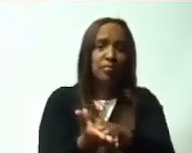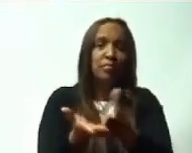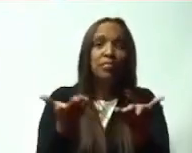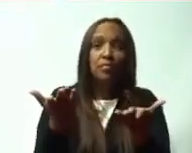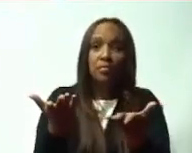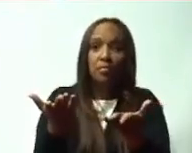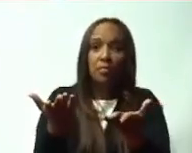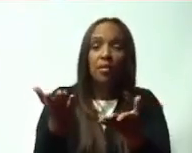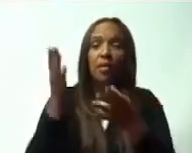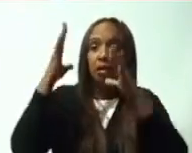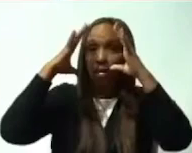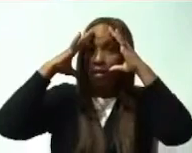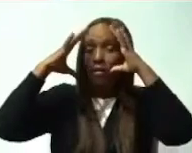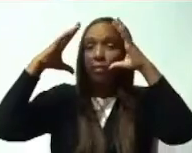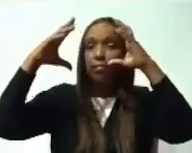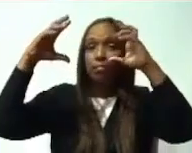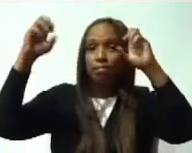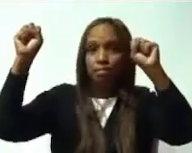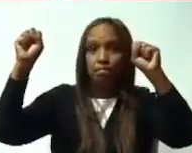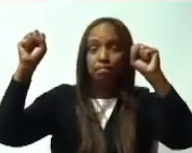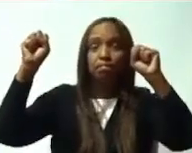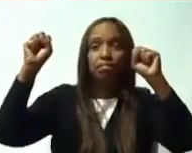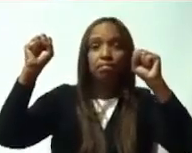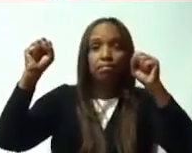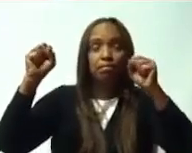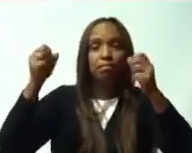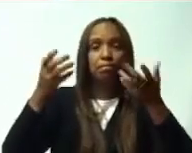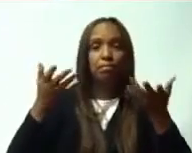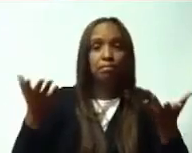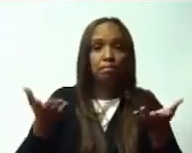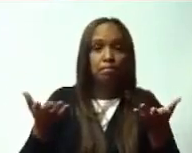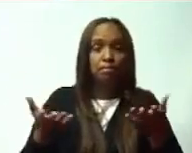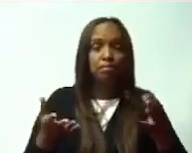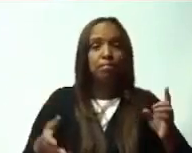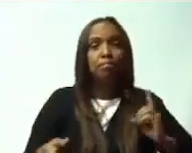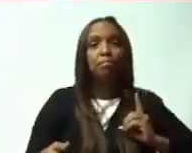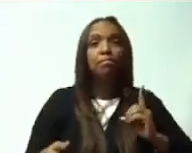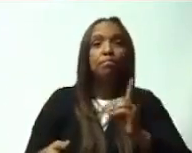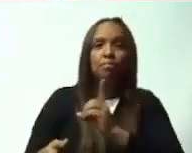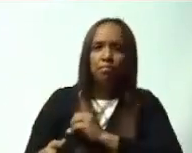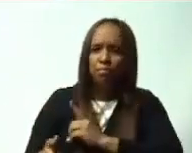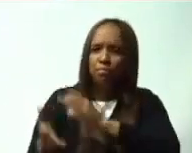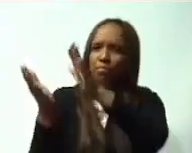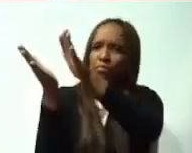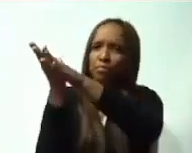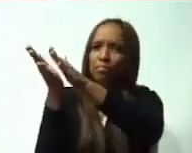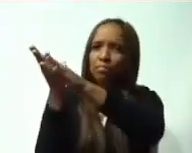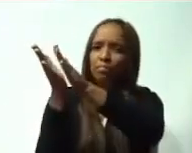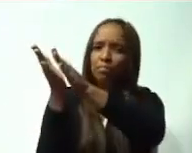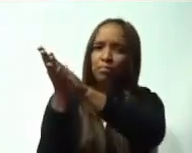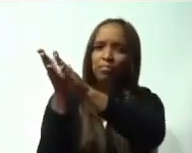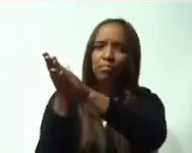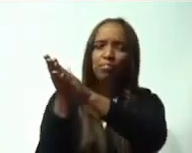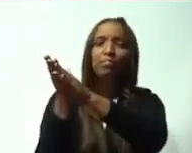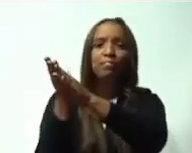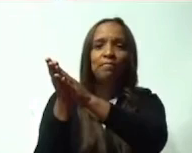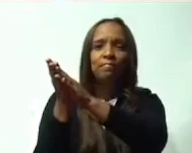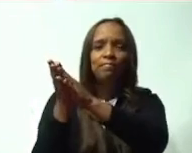no fue sorpresa su votación, pero merece que lo felicitemos